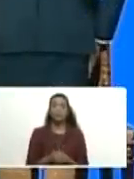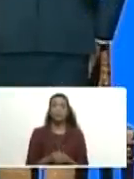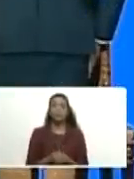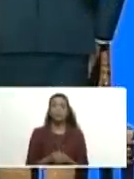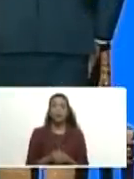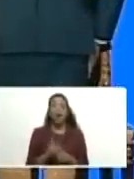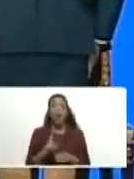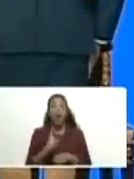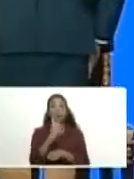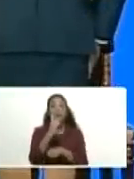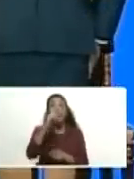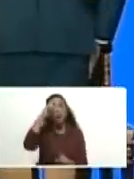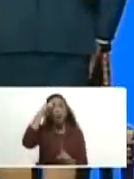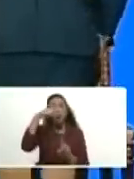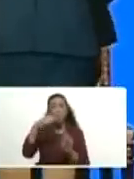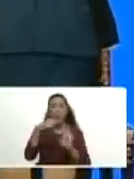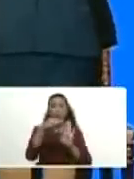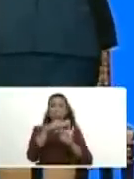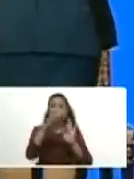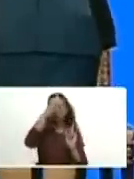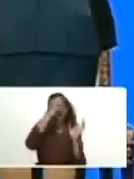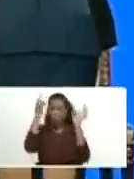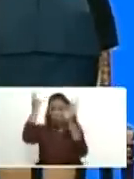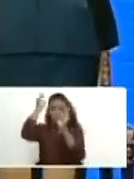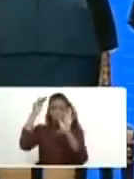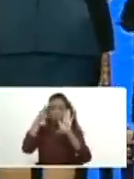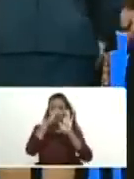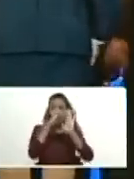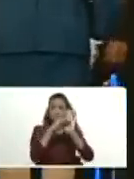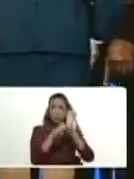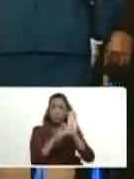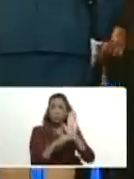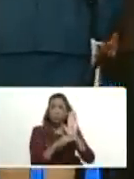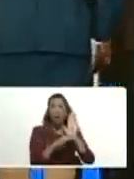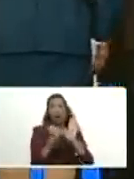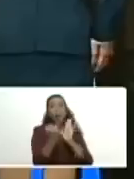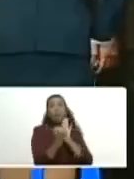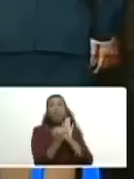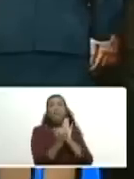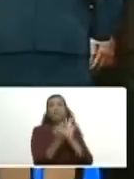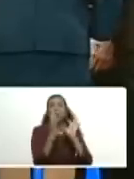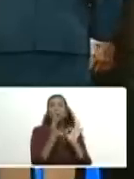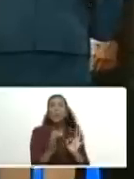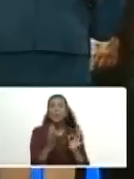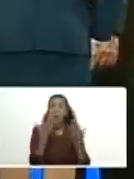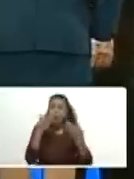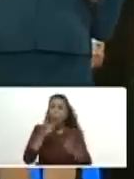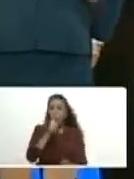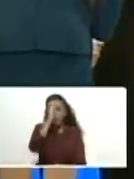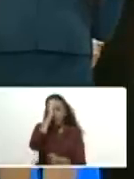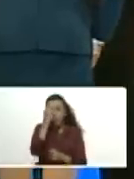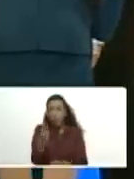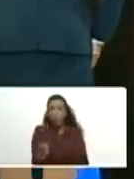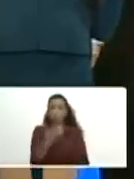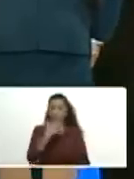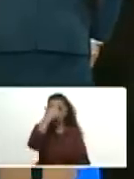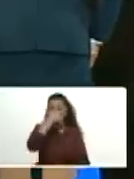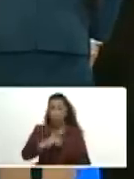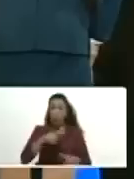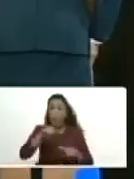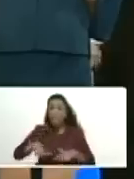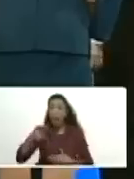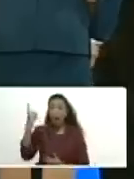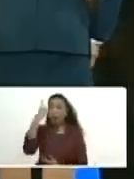Los principales roles cumplidos por el cuerpo castrense se han identificado en la defensa de la soberanía del territorio nacional, espacio